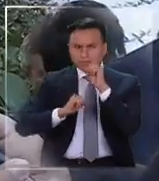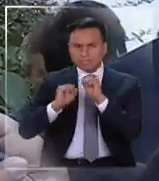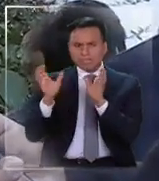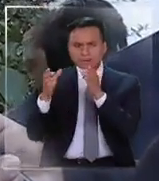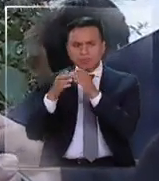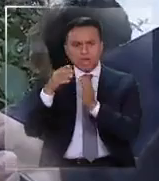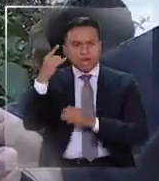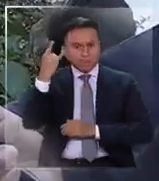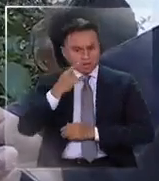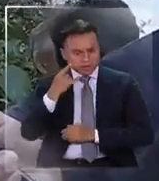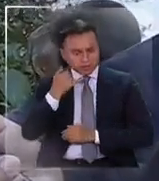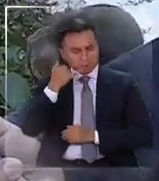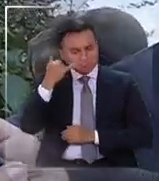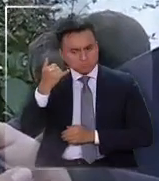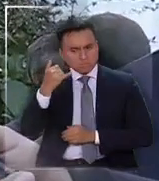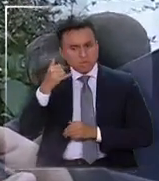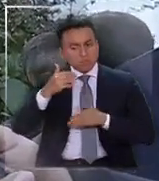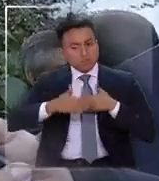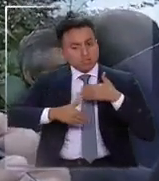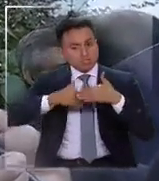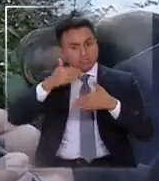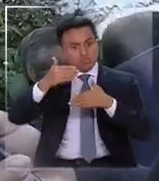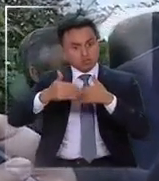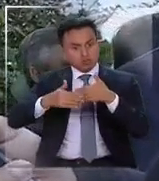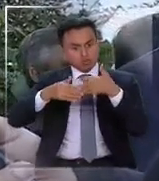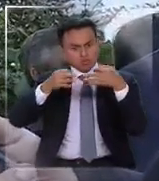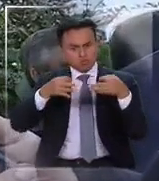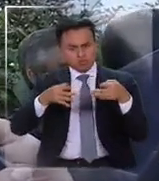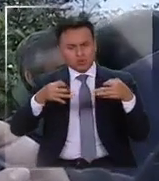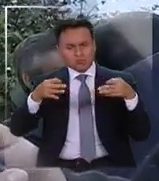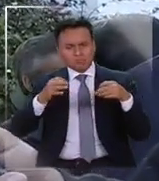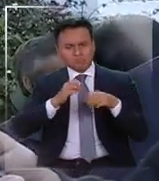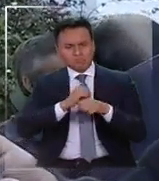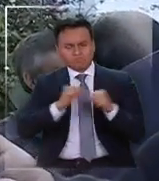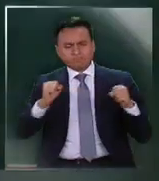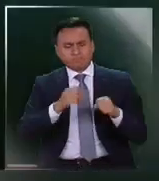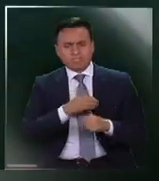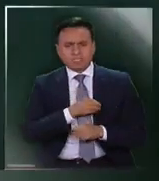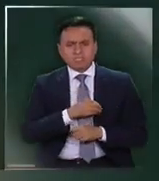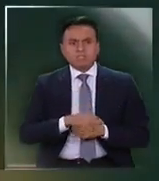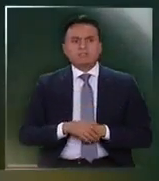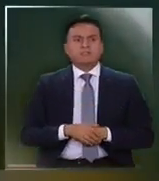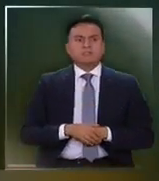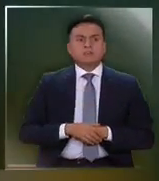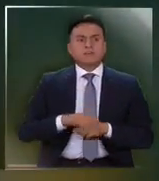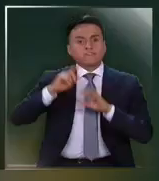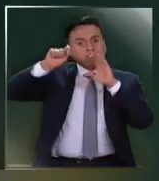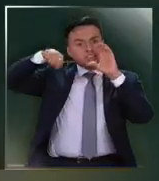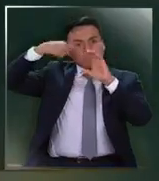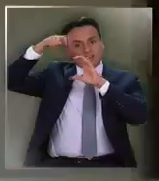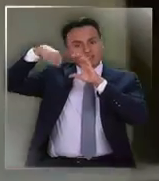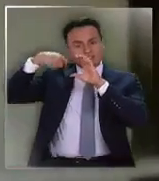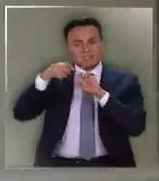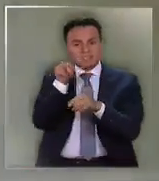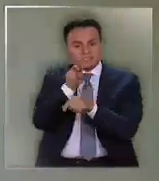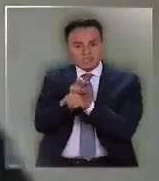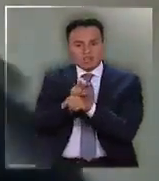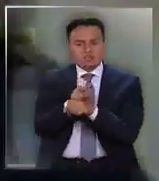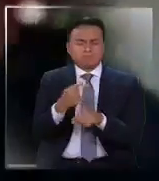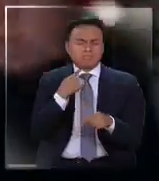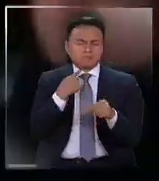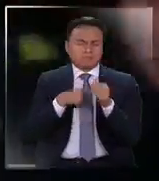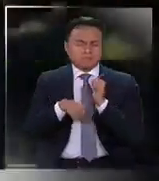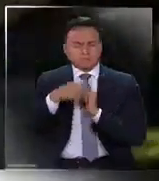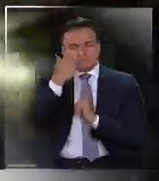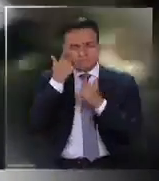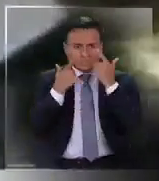equipos de emergencia, y en ese proceso es que se produce la lamentable explosión. Dentro de los videos registrados por testigos y víctimas del